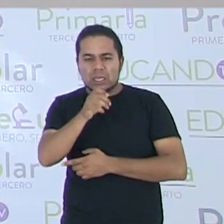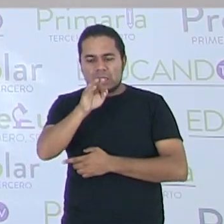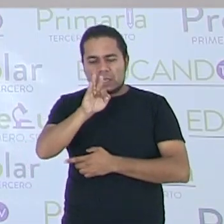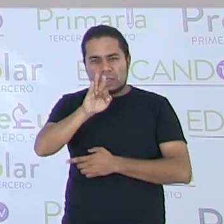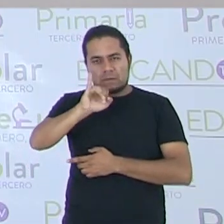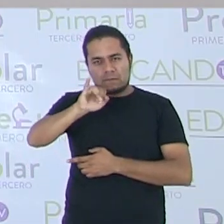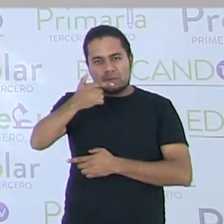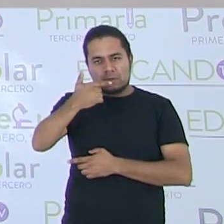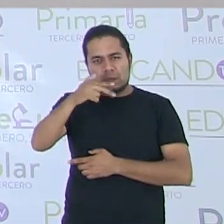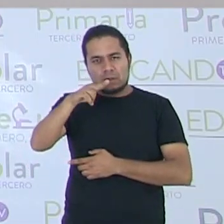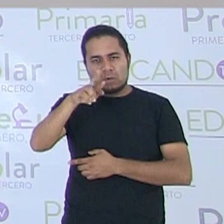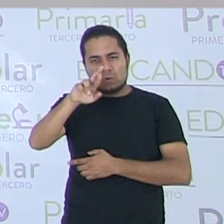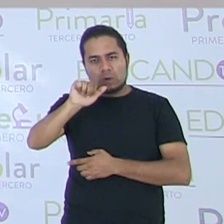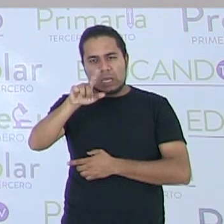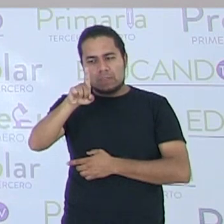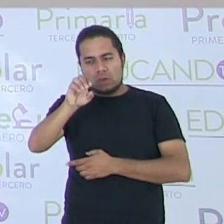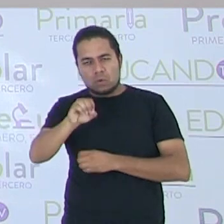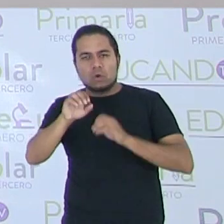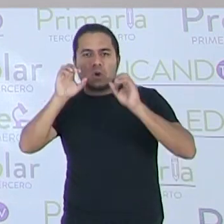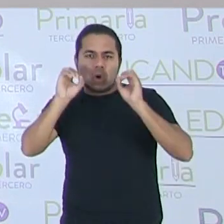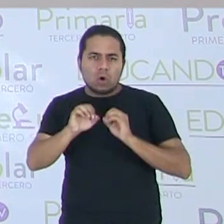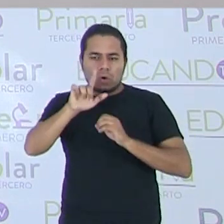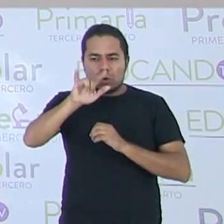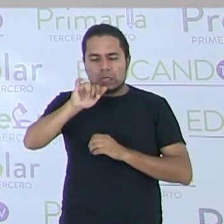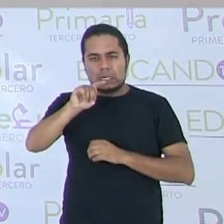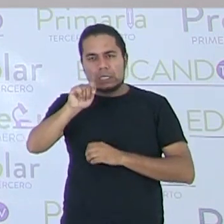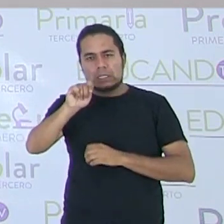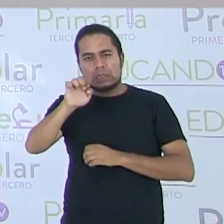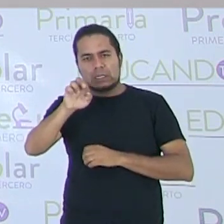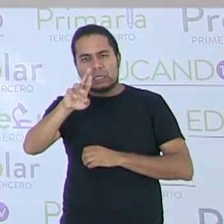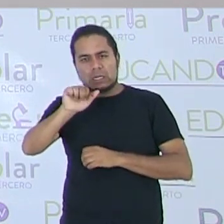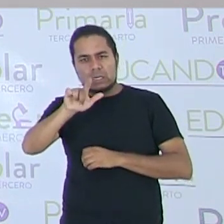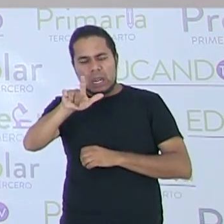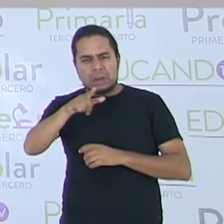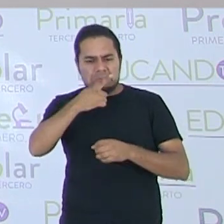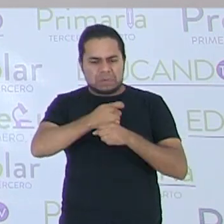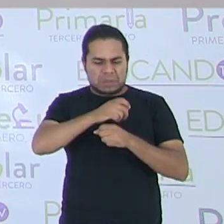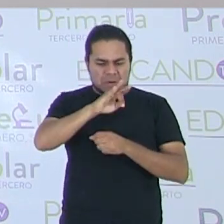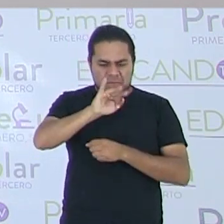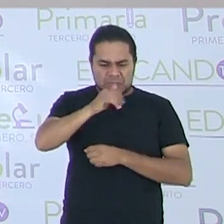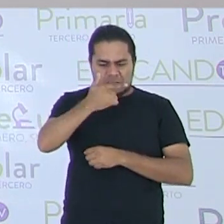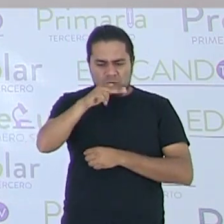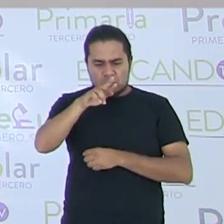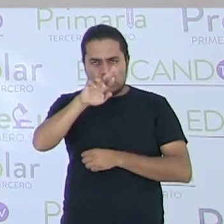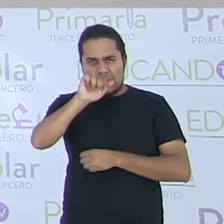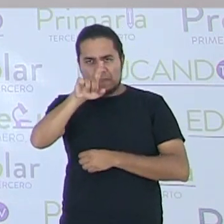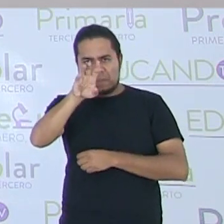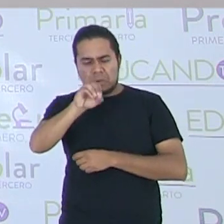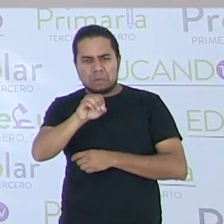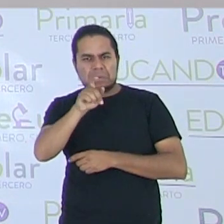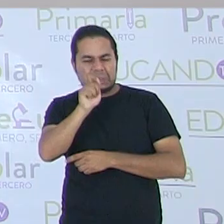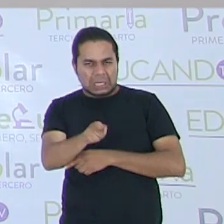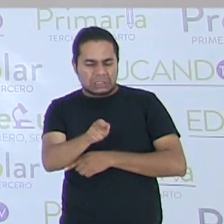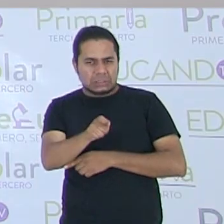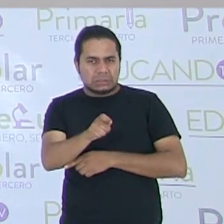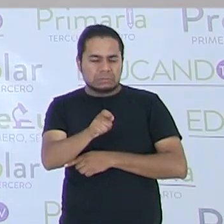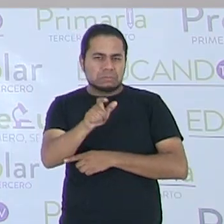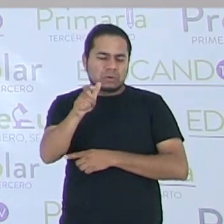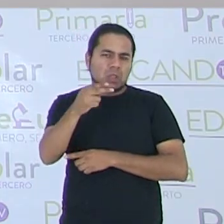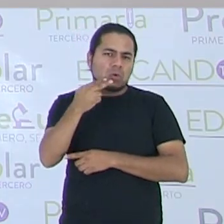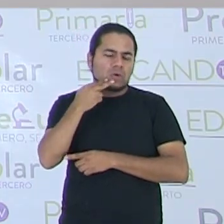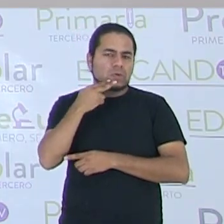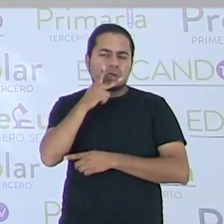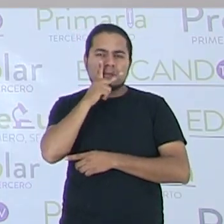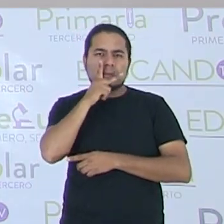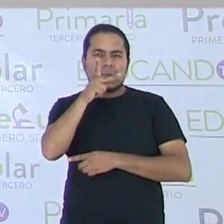figurado o puede ser literal. ¿Qué es el lenguaje figurado? Cuando utilizamos, por ejemplo,